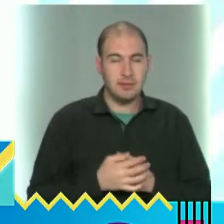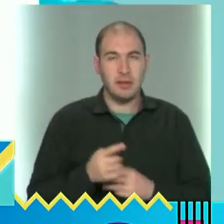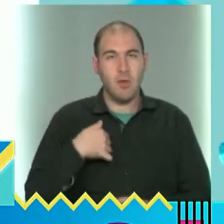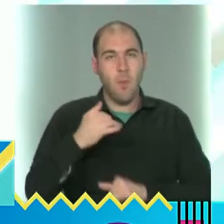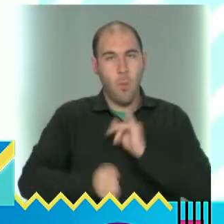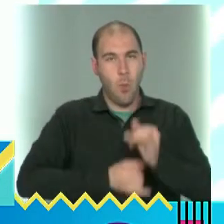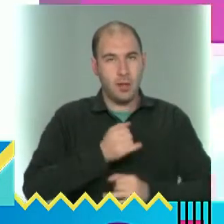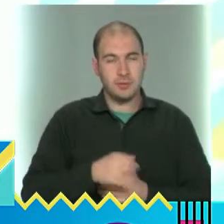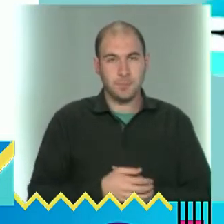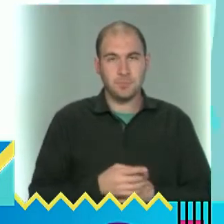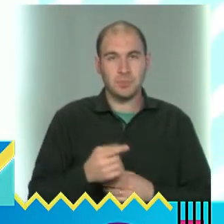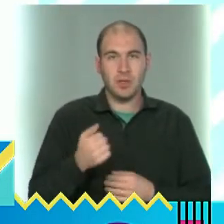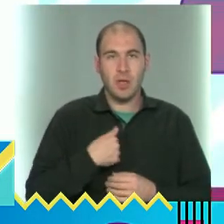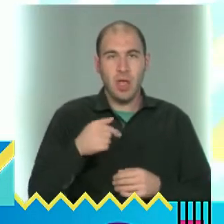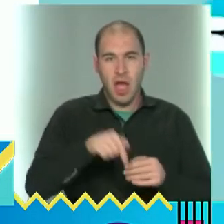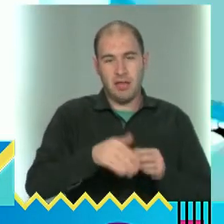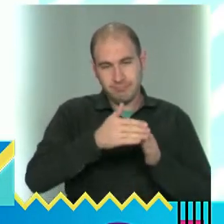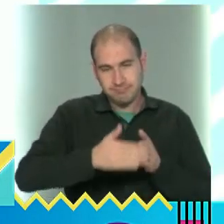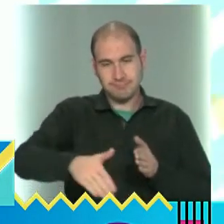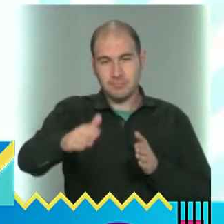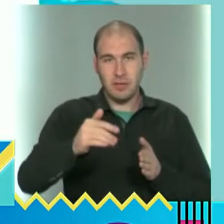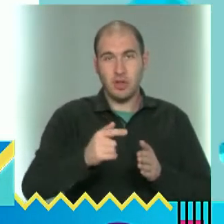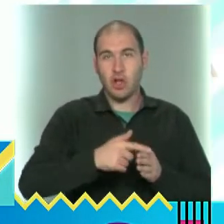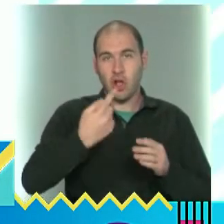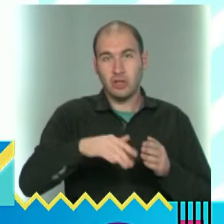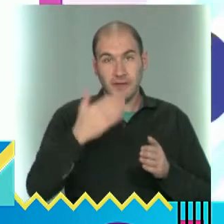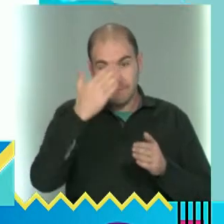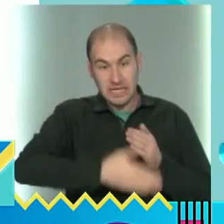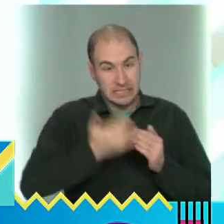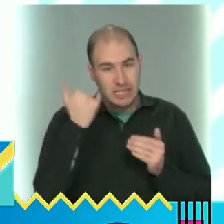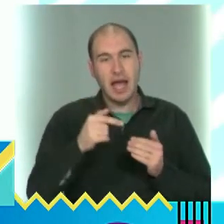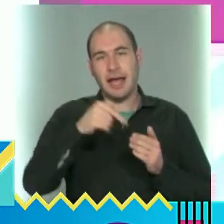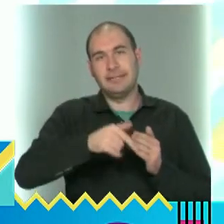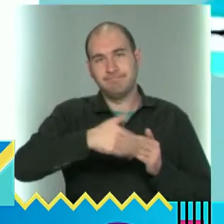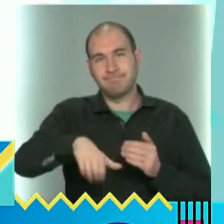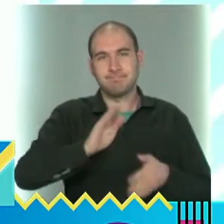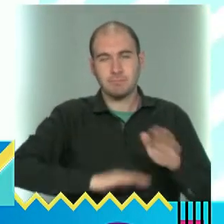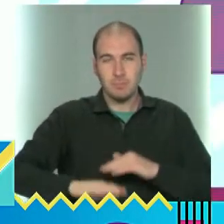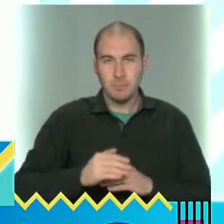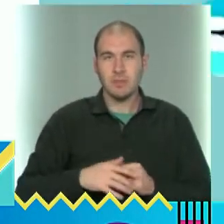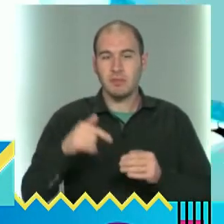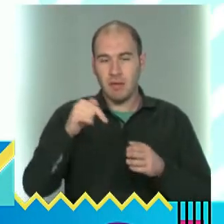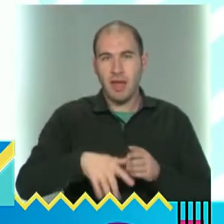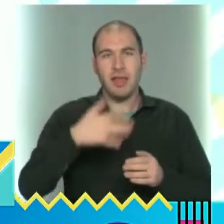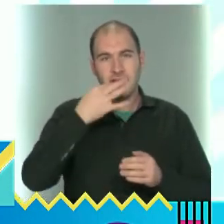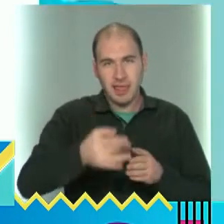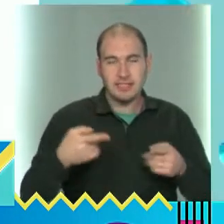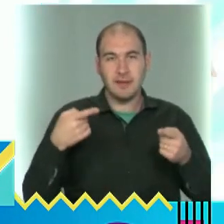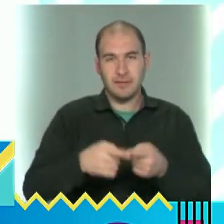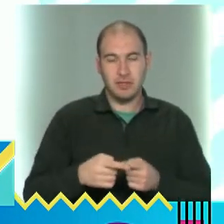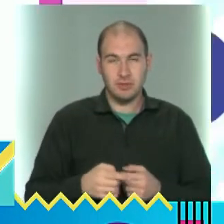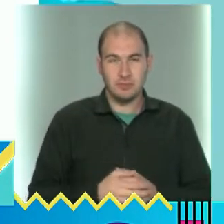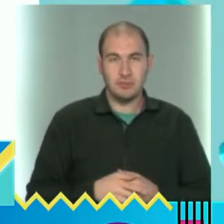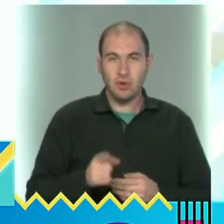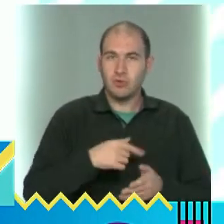que no es la llegada, sino el punto de partida cuando tenemos el prototipo terminado o el invento realizado. Ahí empieza realmente el desafío, que es en la etapa